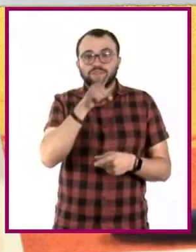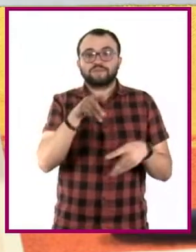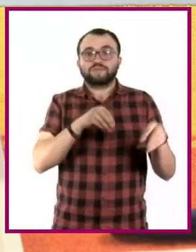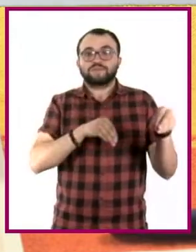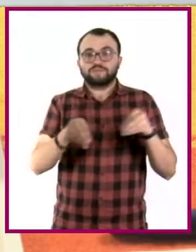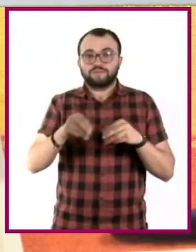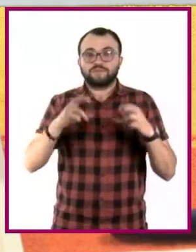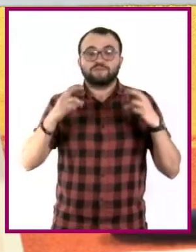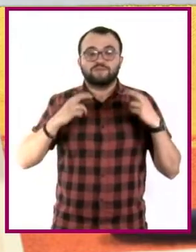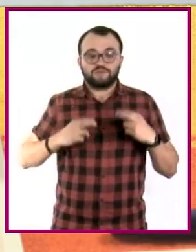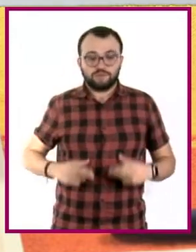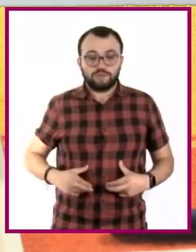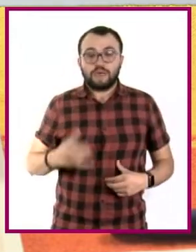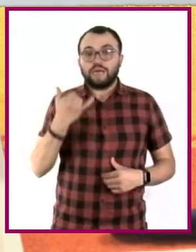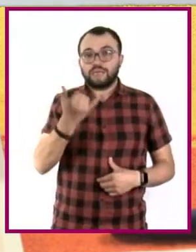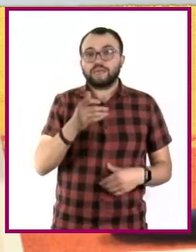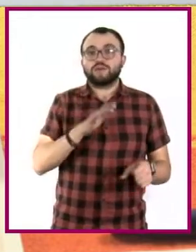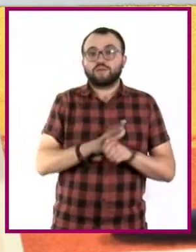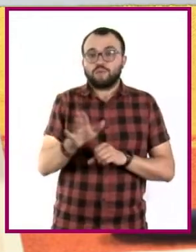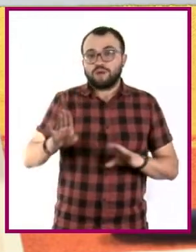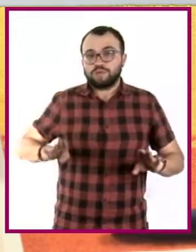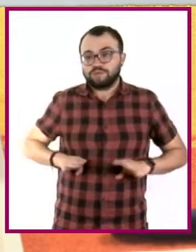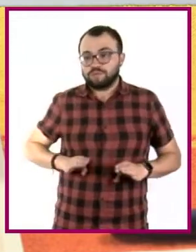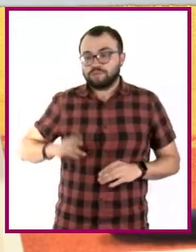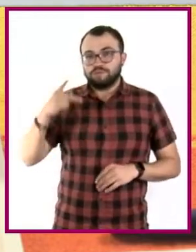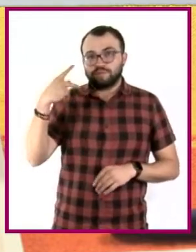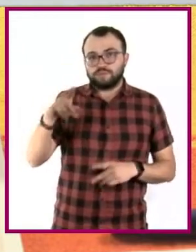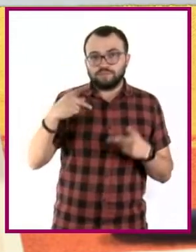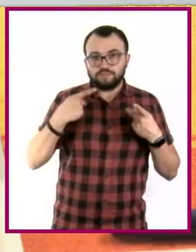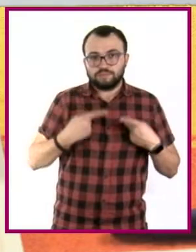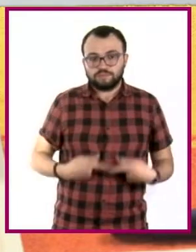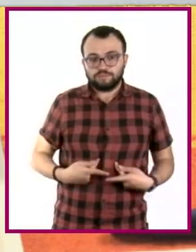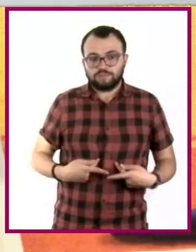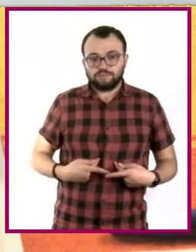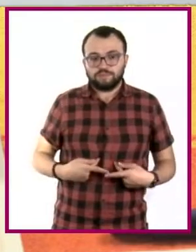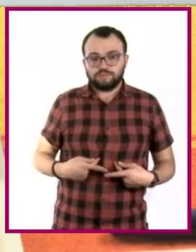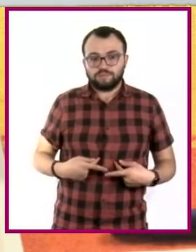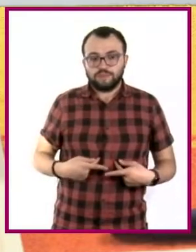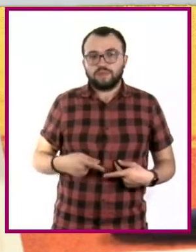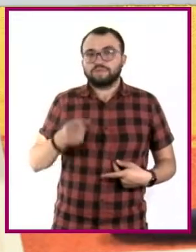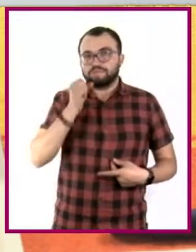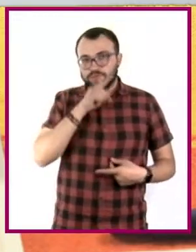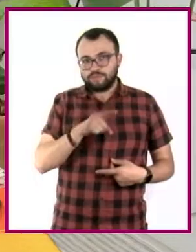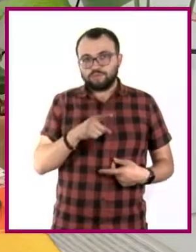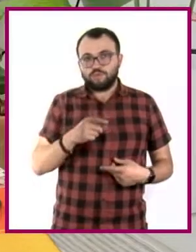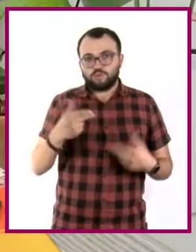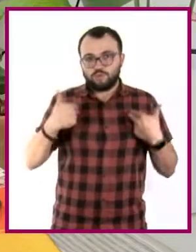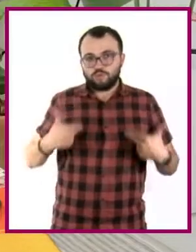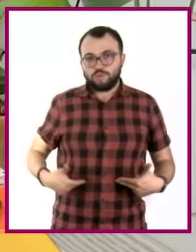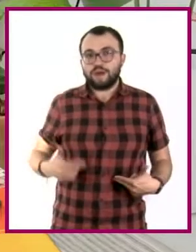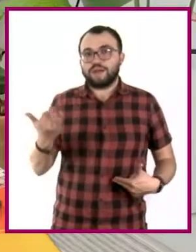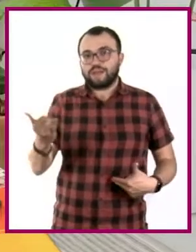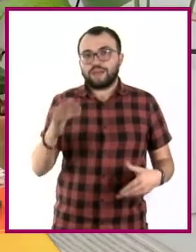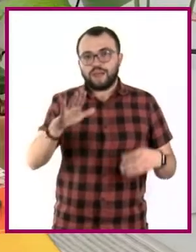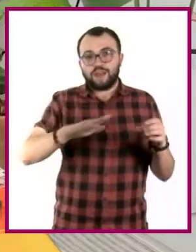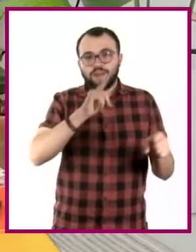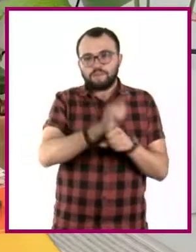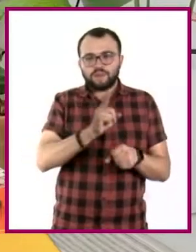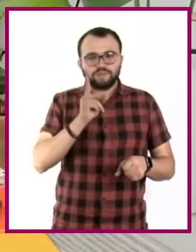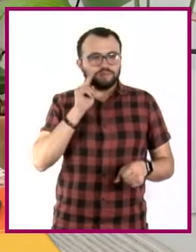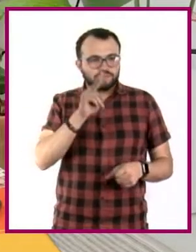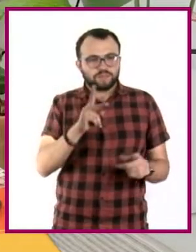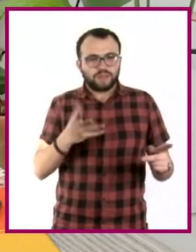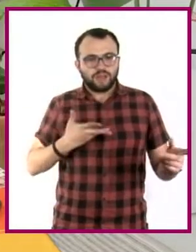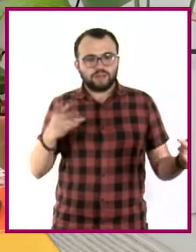movimiento corporal y del comportamiento humano entre los humanos y los animales. Viendo que había muchas